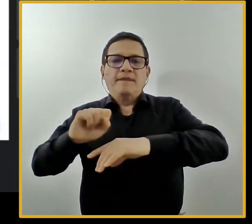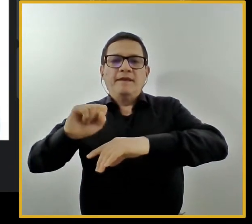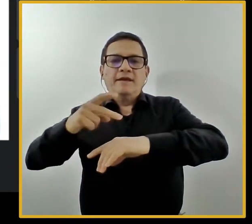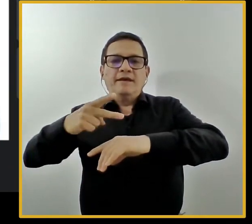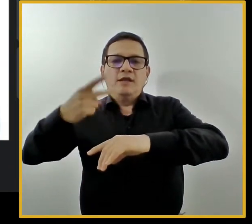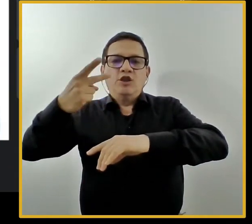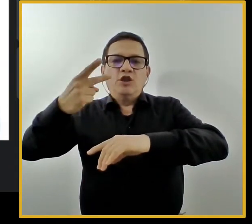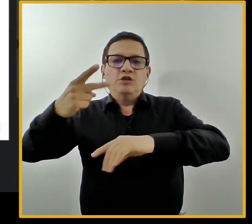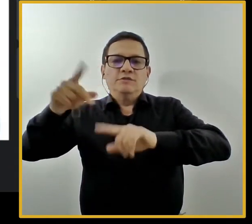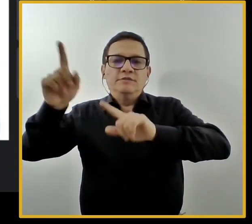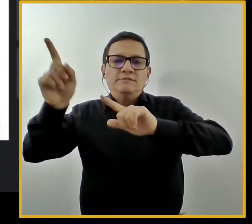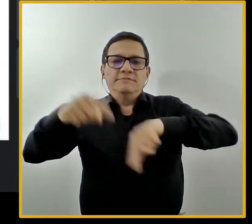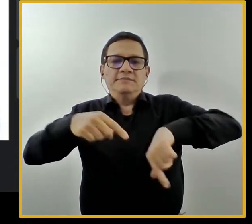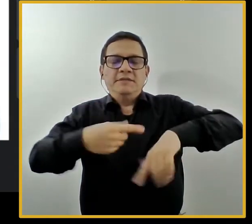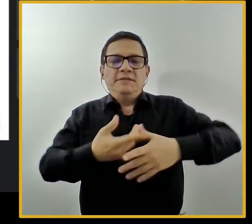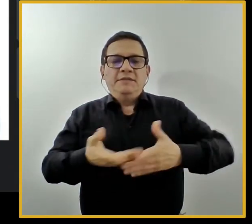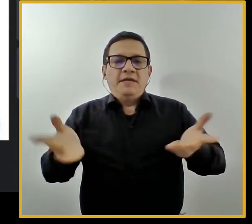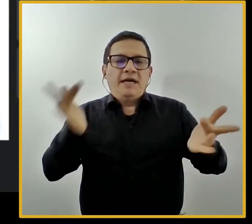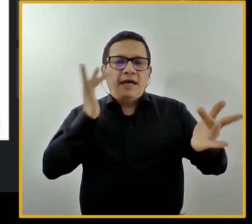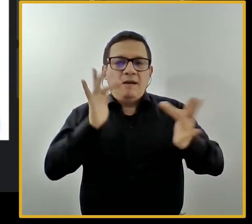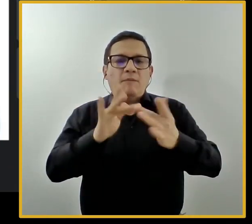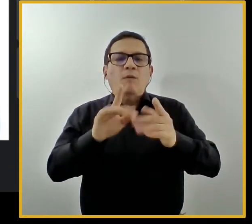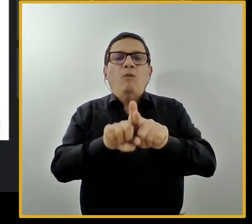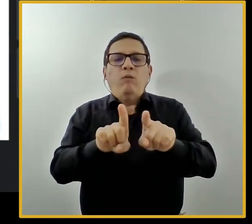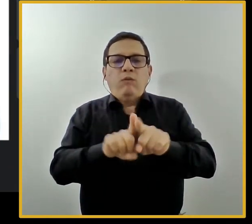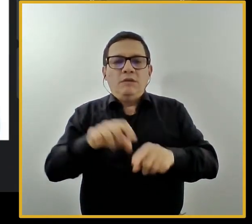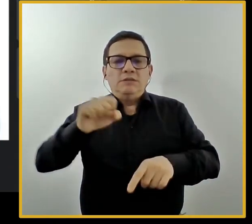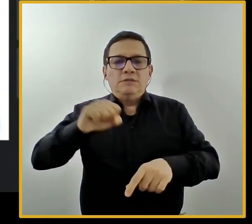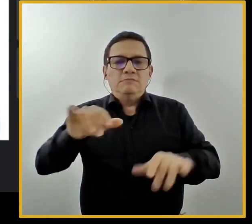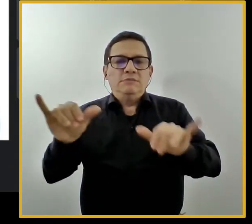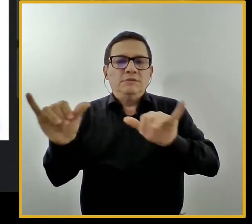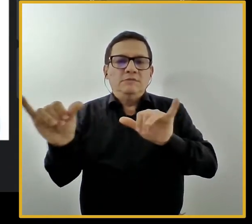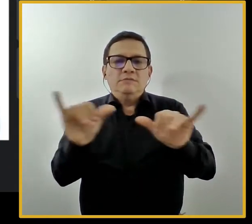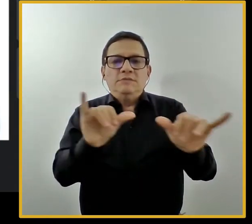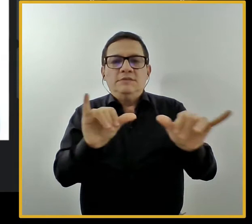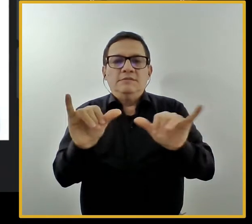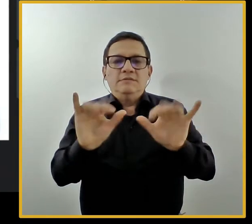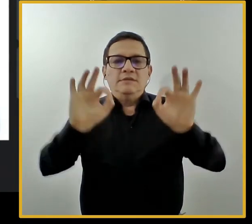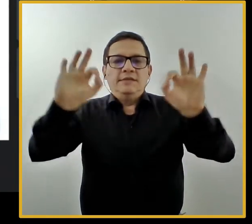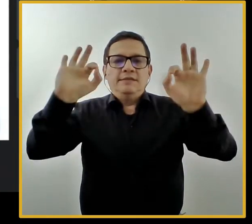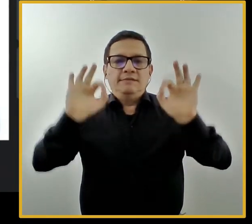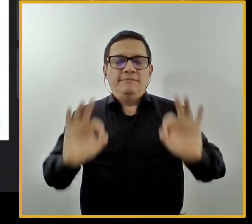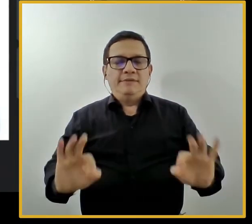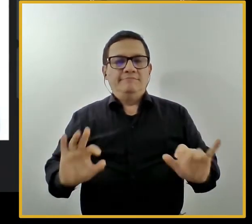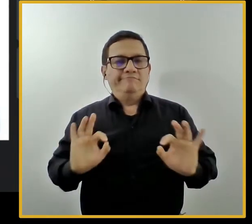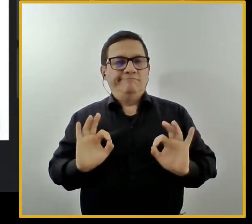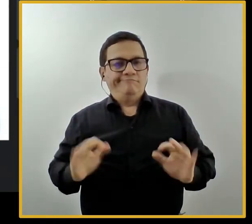allí pues se satisface que se me cumple allí la igualdad. Eso es un ejercicio allí